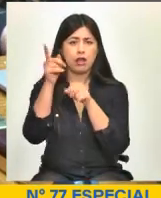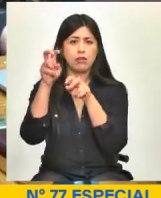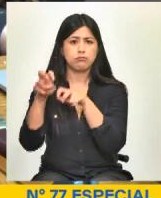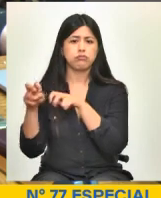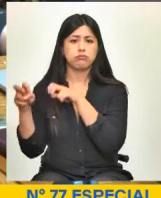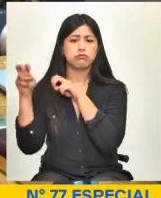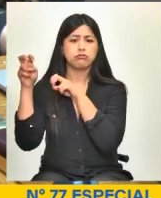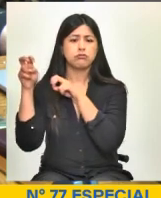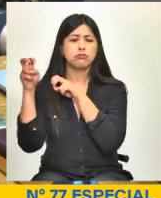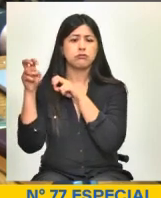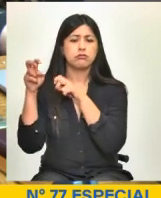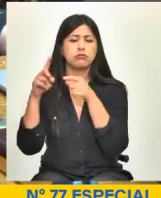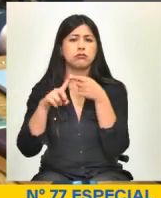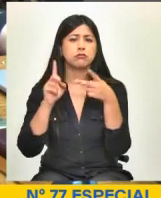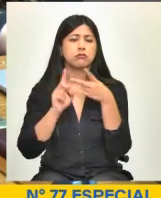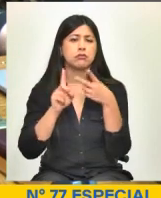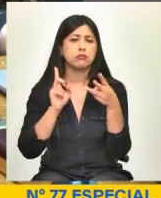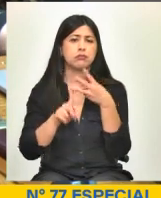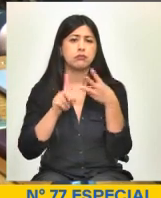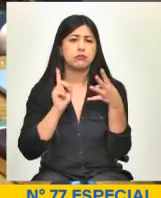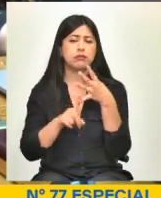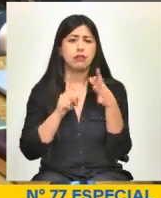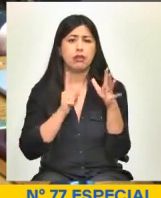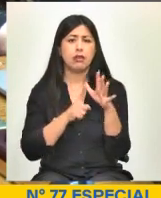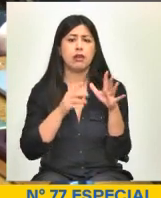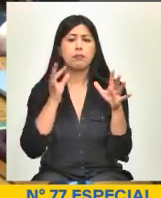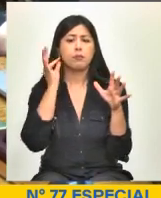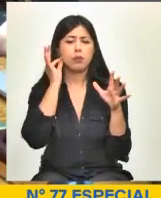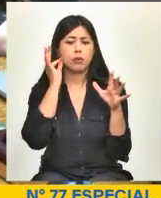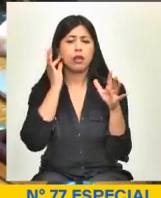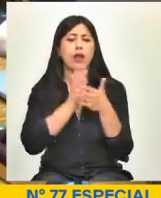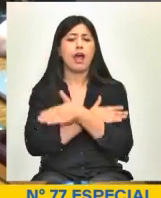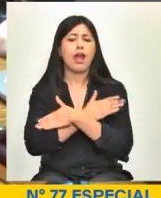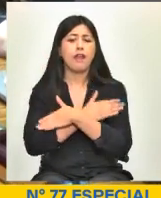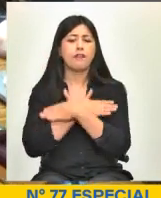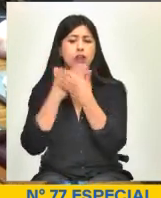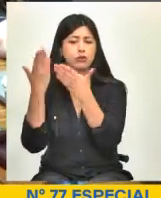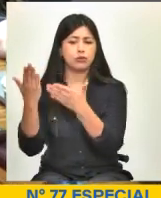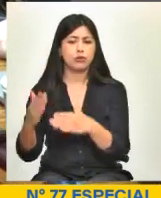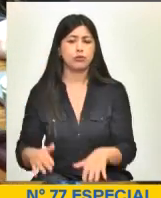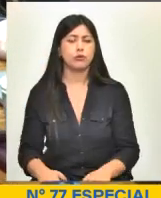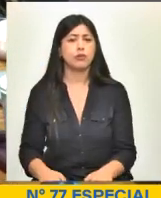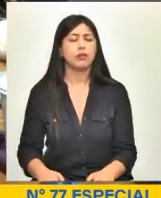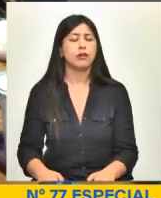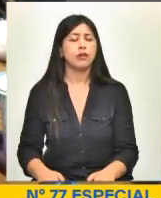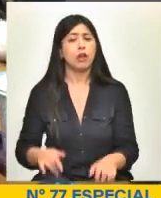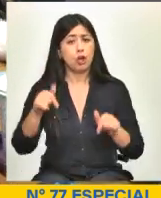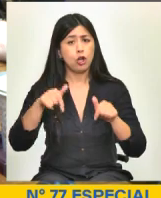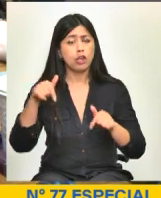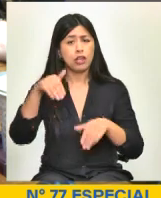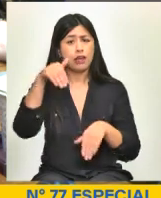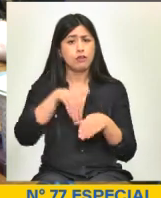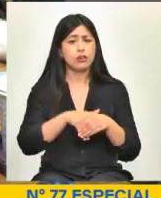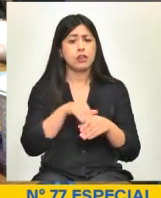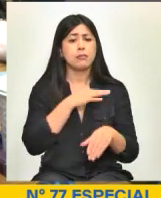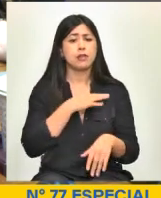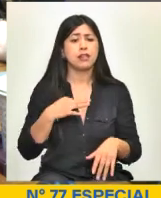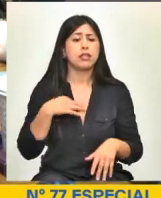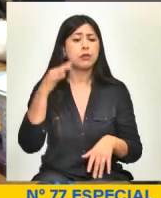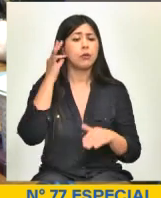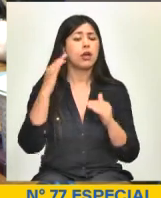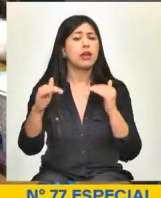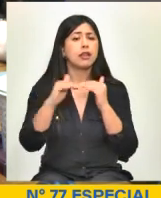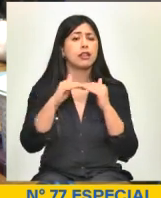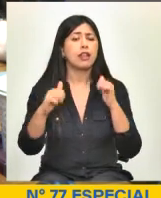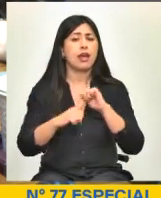a Sandra Rodríguez, Denis Lastra, María Isabel Veloso, Marianela Saldaña. Un abrazo a ellas. Hoy día votamos el Ministerio de la Mujer y